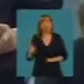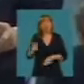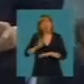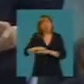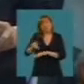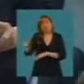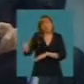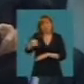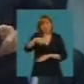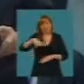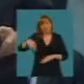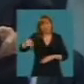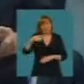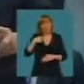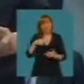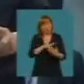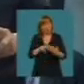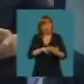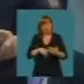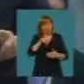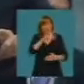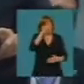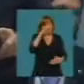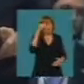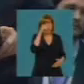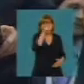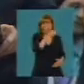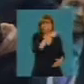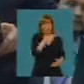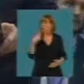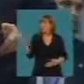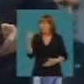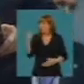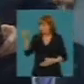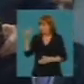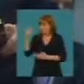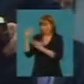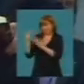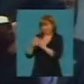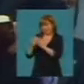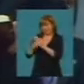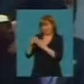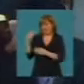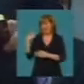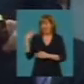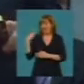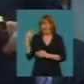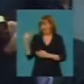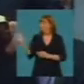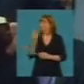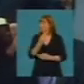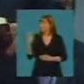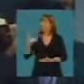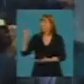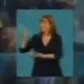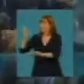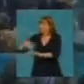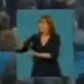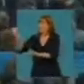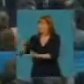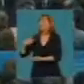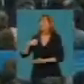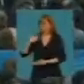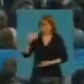dependa. Leo a la señora presidenta de la Nación y al señor jefe de Gabinete de Ministros nombrado, quienes firman ante mí, doy fe.